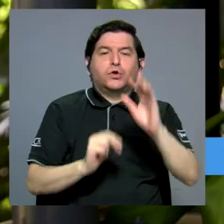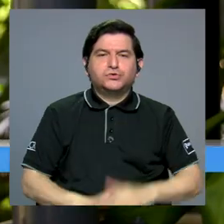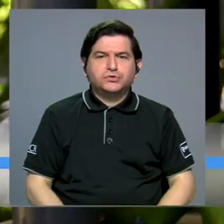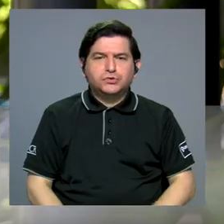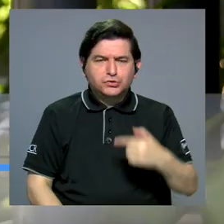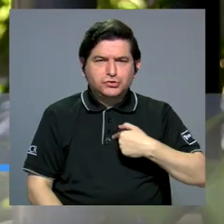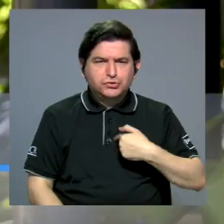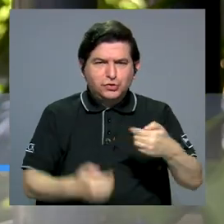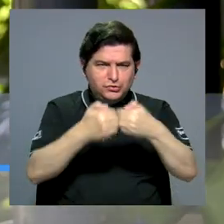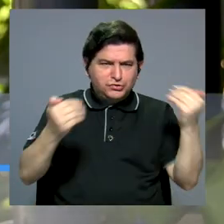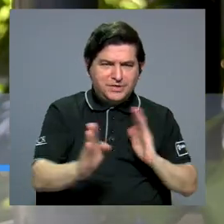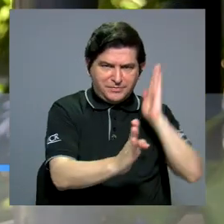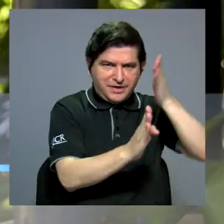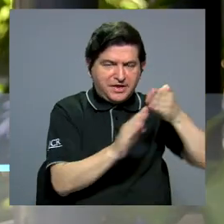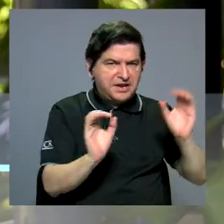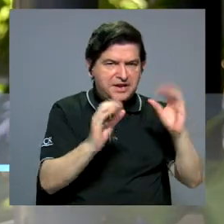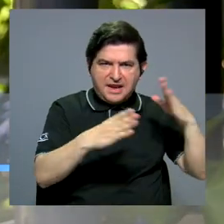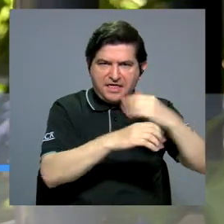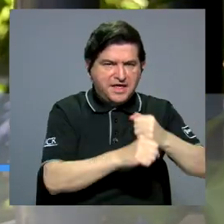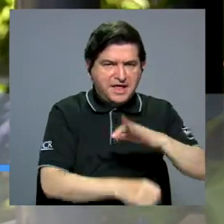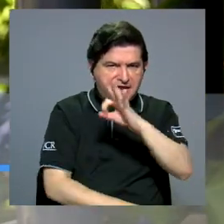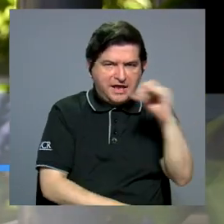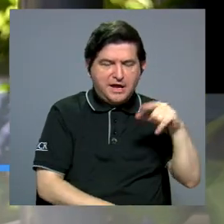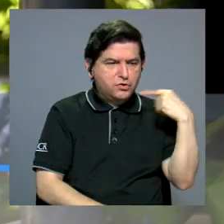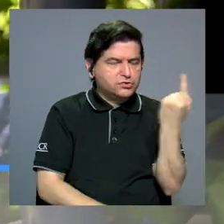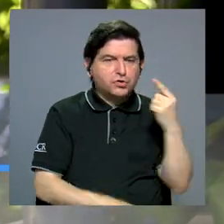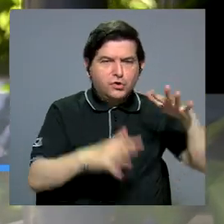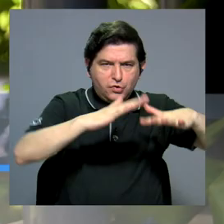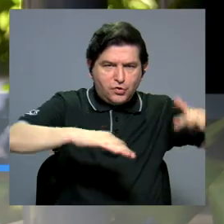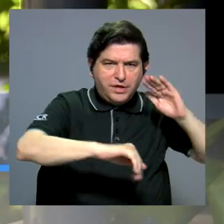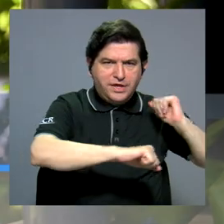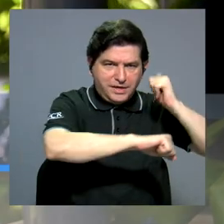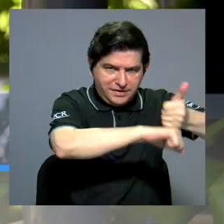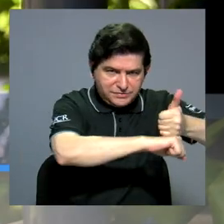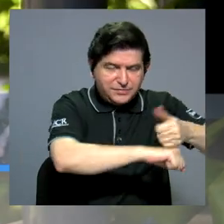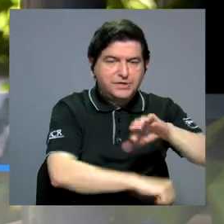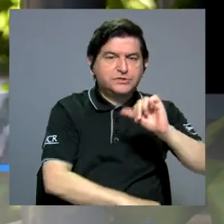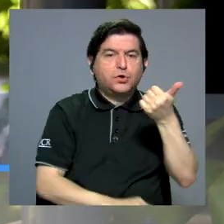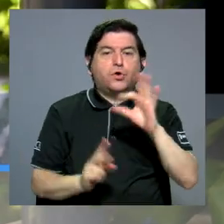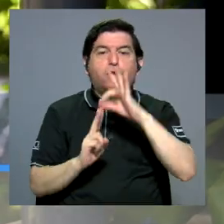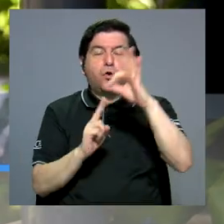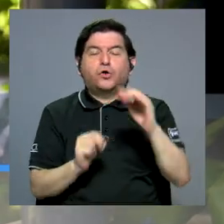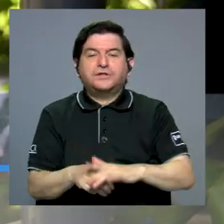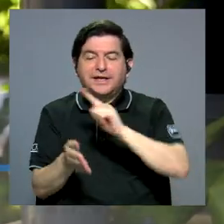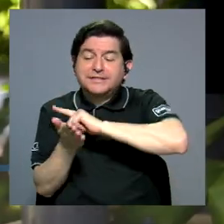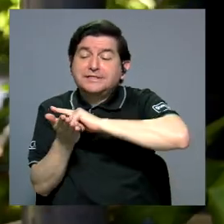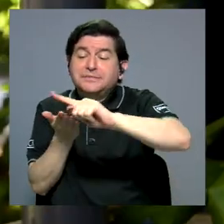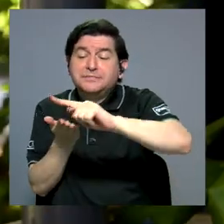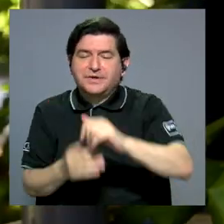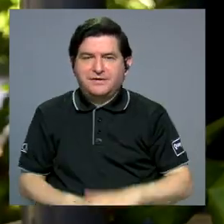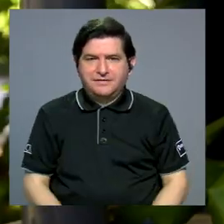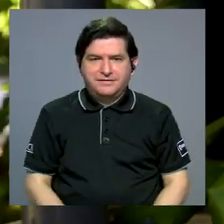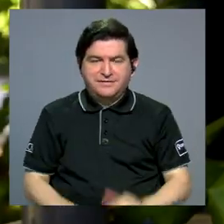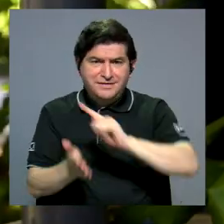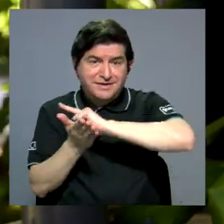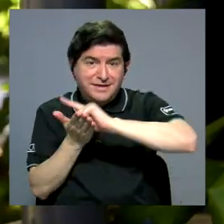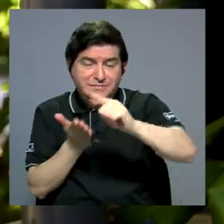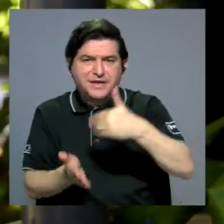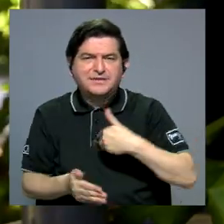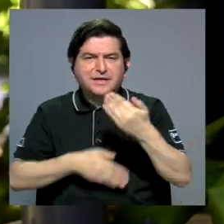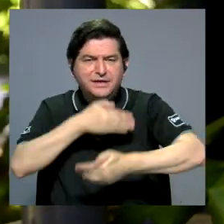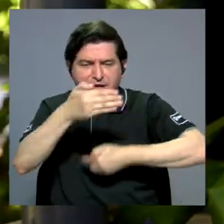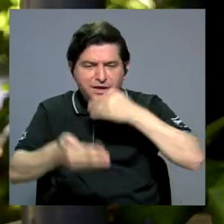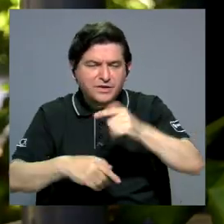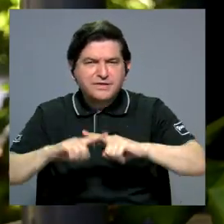la aíslo directamente, es decir, no le hago nada a la abeja, simplemente la coloco dentro del medio, o tengo otra opción que es la desinfectar. Y la desinfección tiene